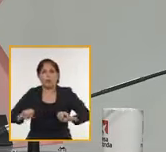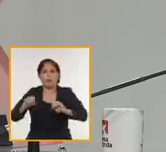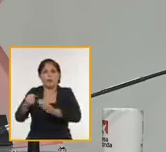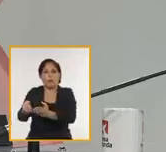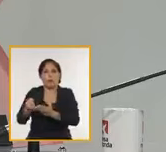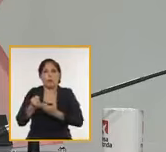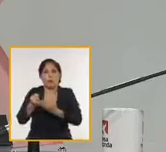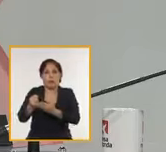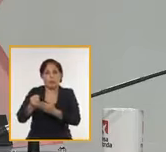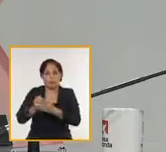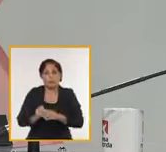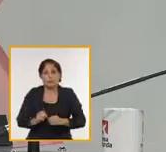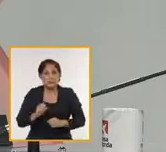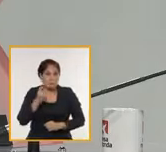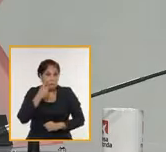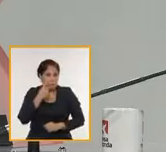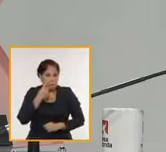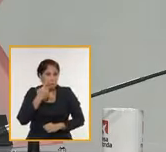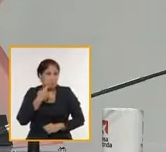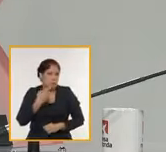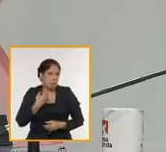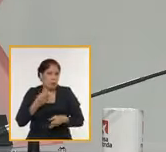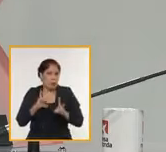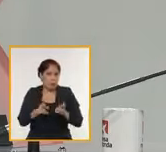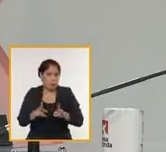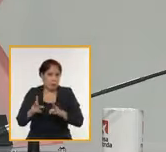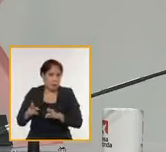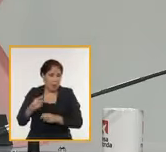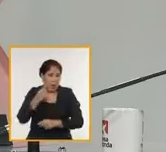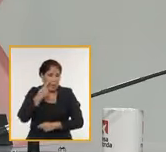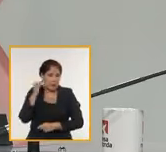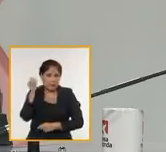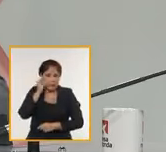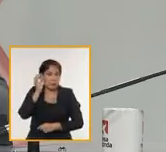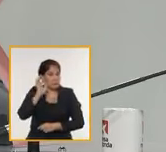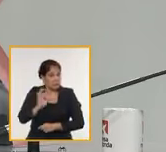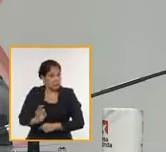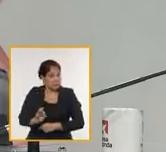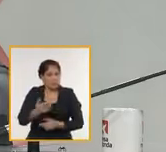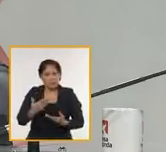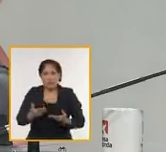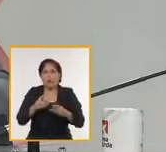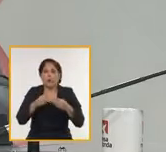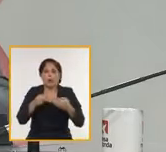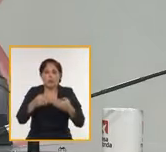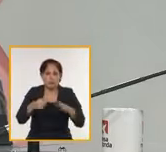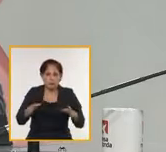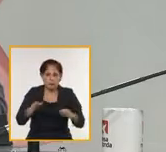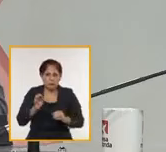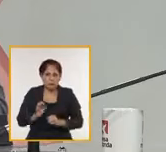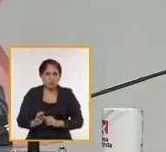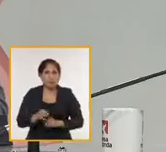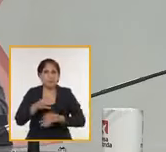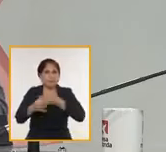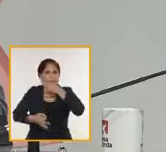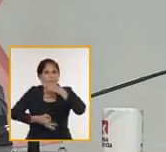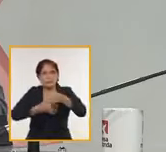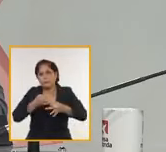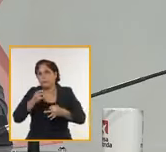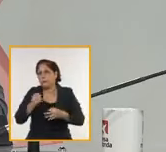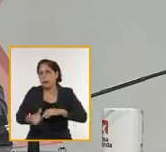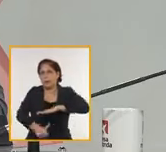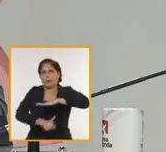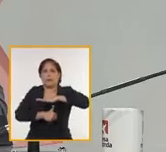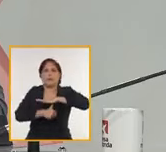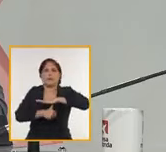Cooperación de Shanghái. Veamos primero este material, este reportaje sobre la inauguración, las palabras del